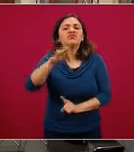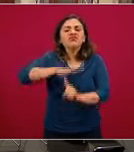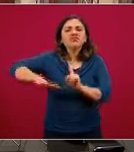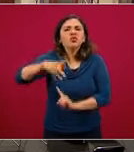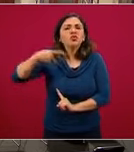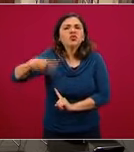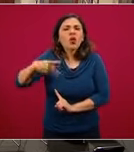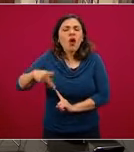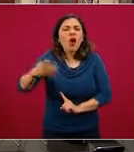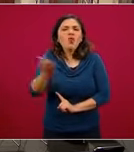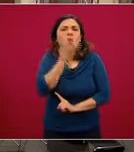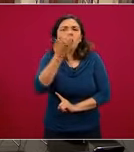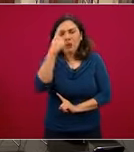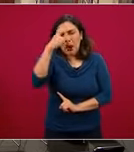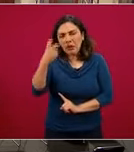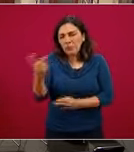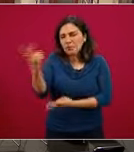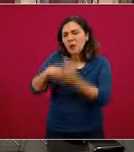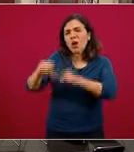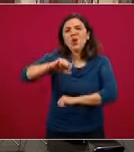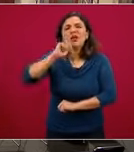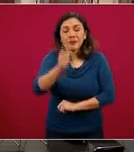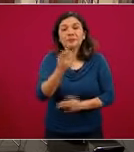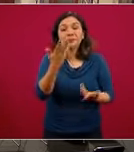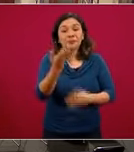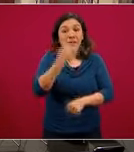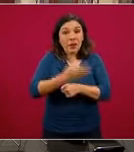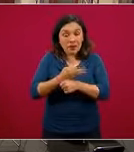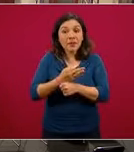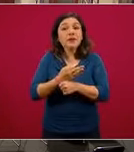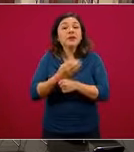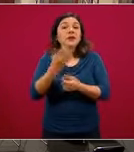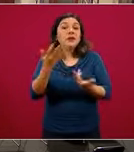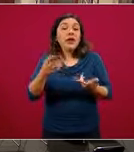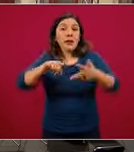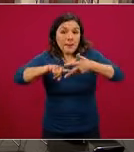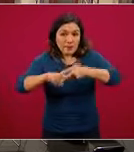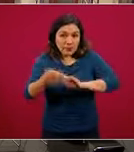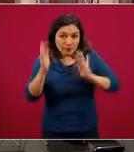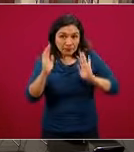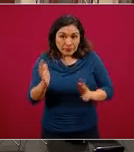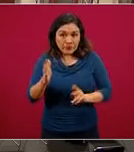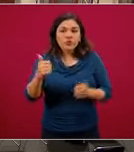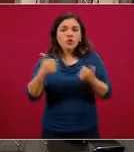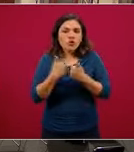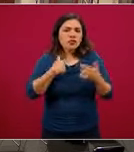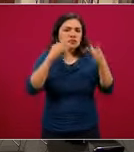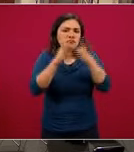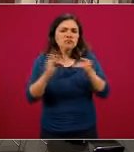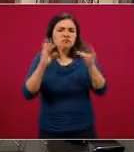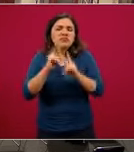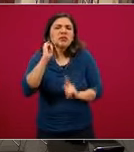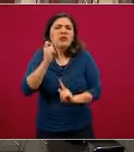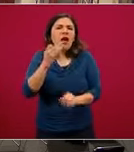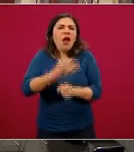contexto de esta intervención. Entonces, si me lo permiten, vamos a iniciar actualizando el